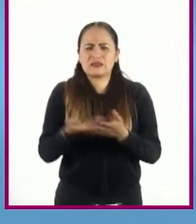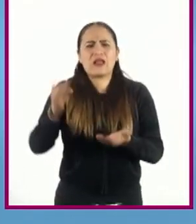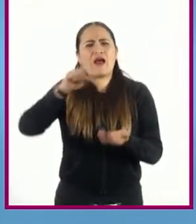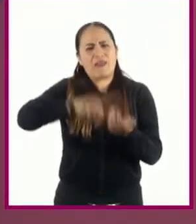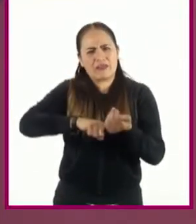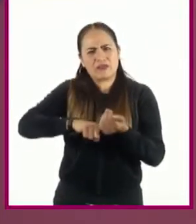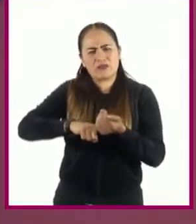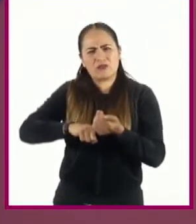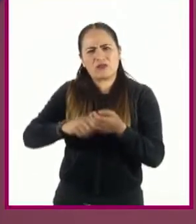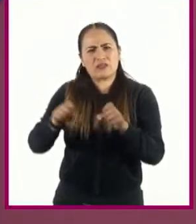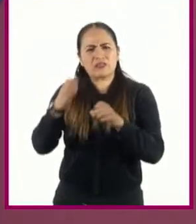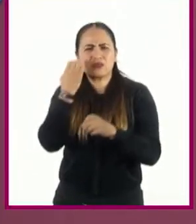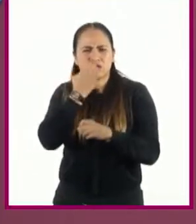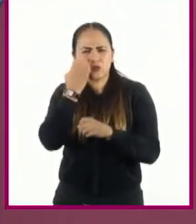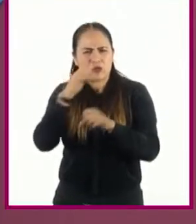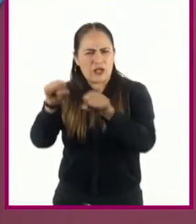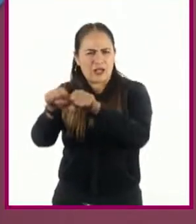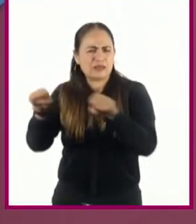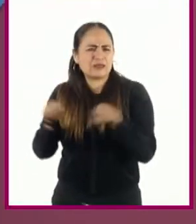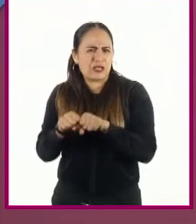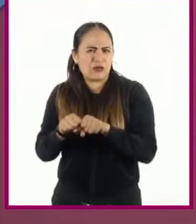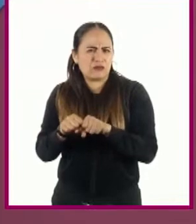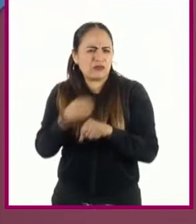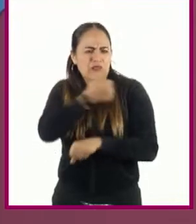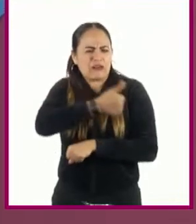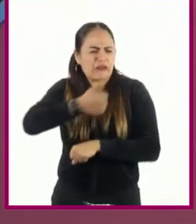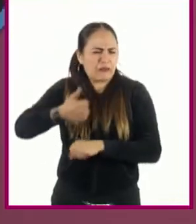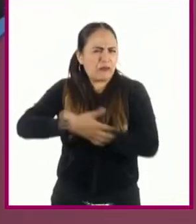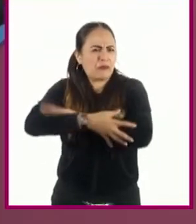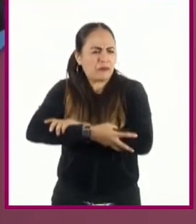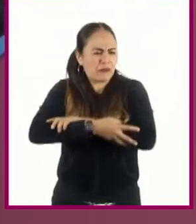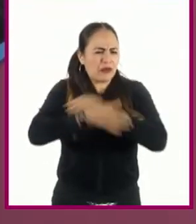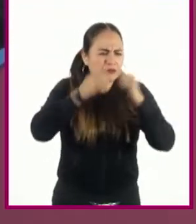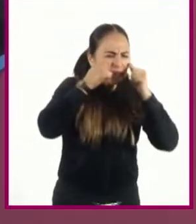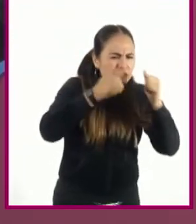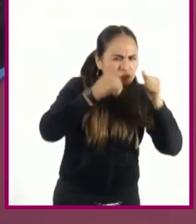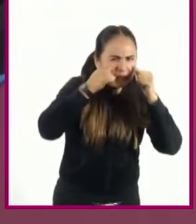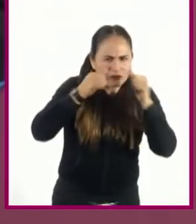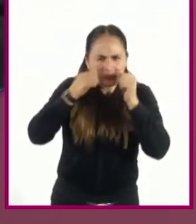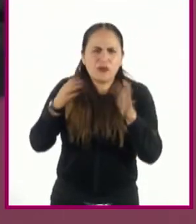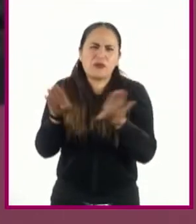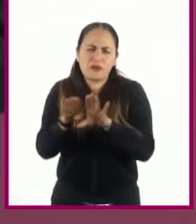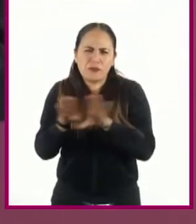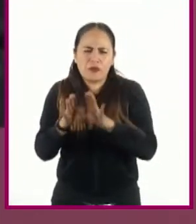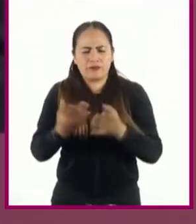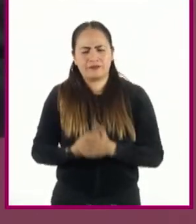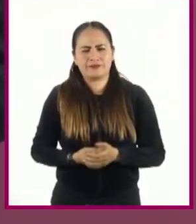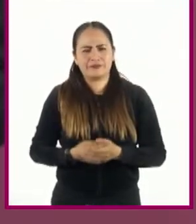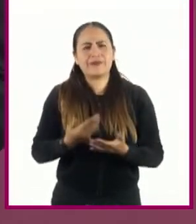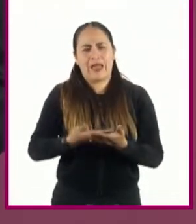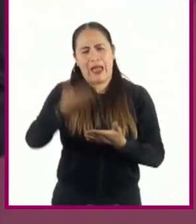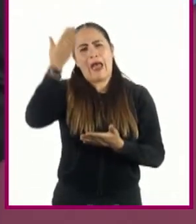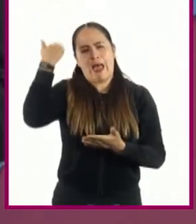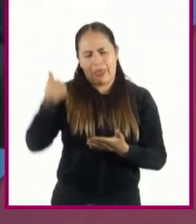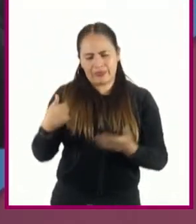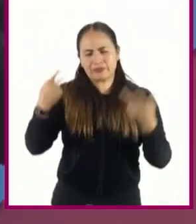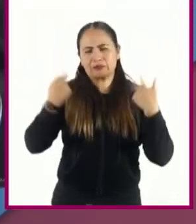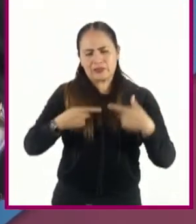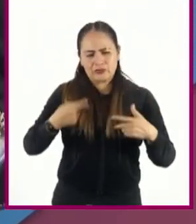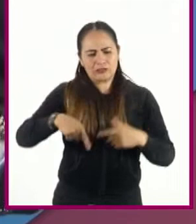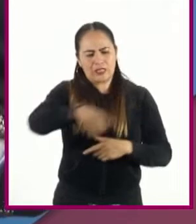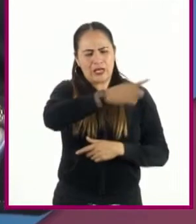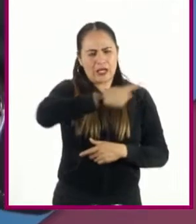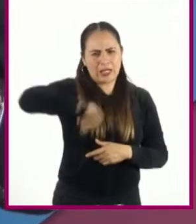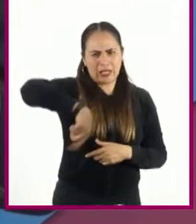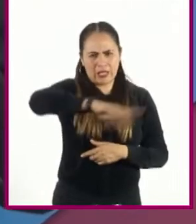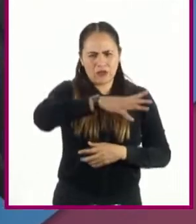clases? Excelente pregunta. Originalmente se hablaba de la fraternidad entre las personas, haciendo